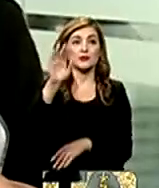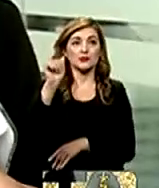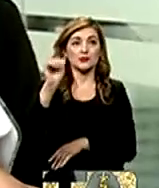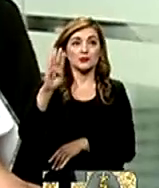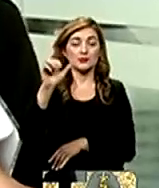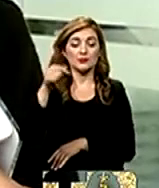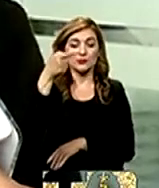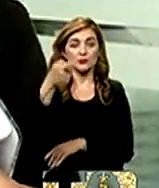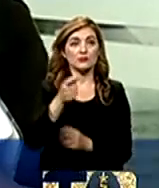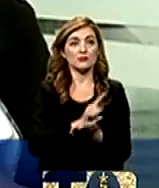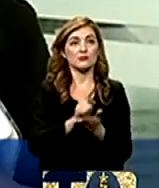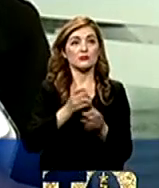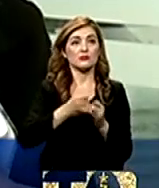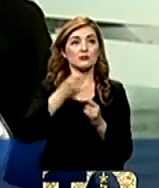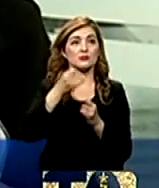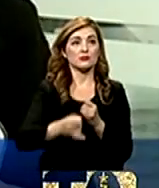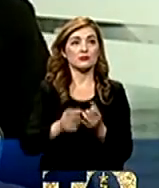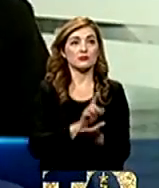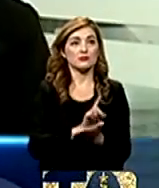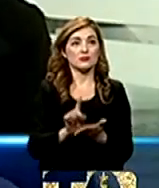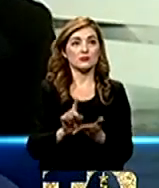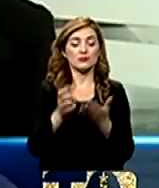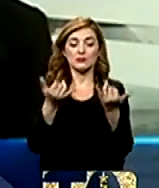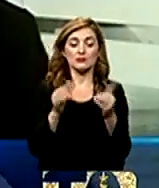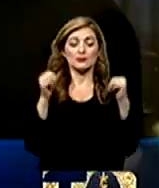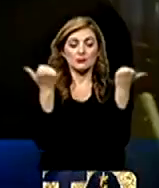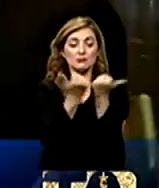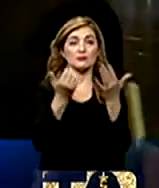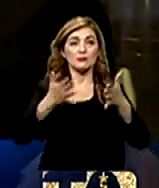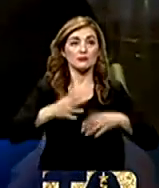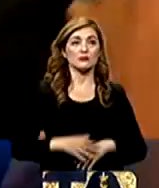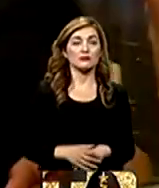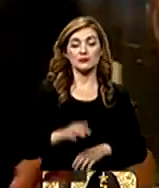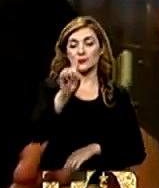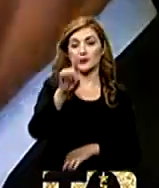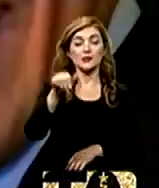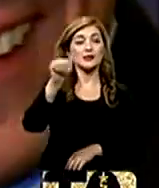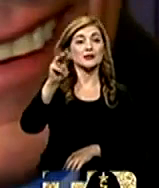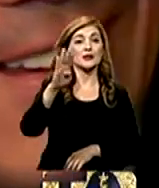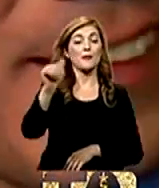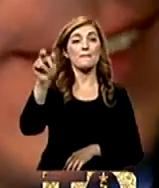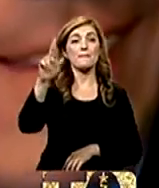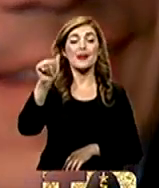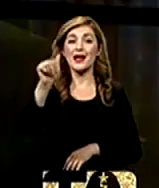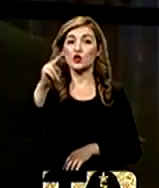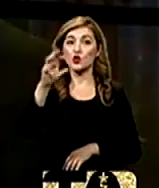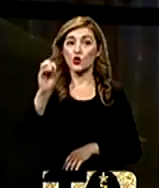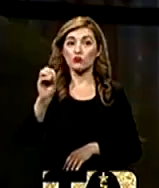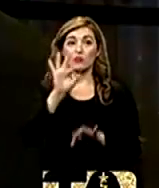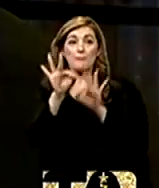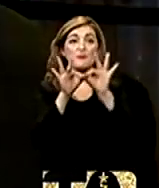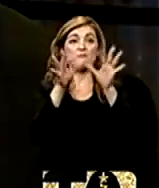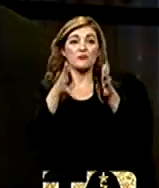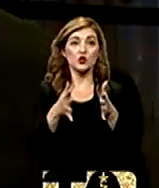semana sería, pues no, la última semana que estaría acá en la Asamblea Nacional. Y Ricardo Zambrano irá a la prefectura de Manabí.